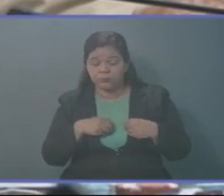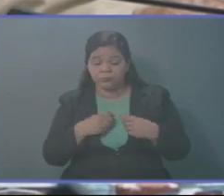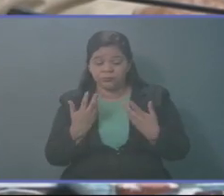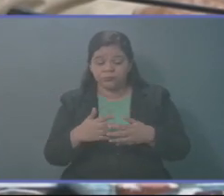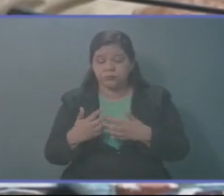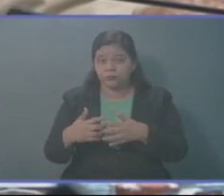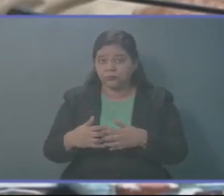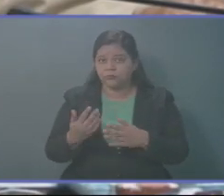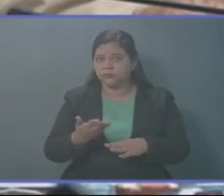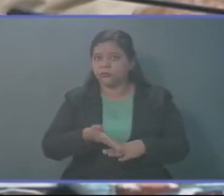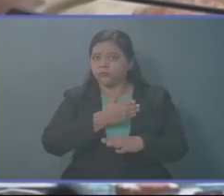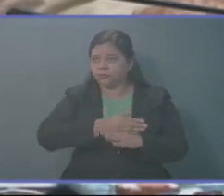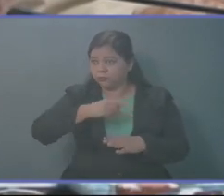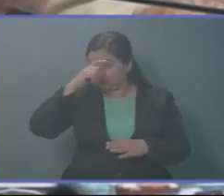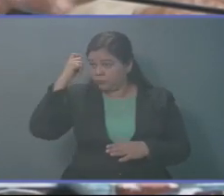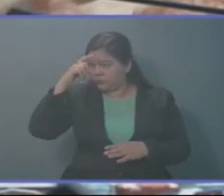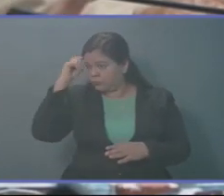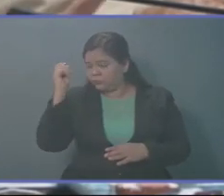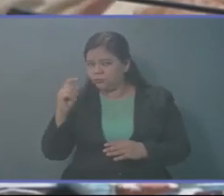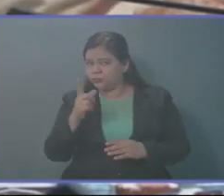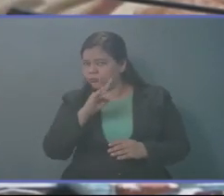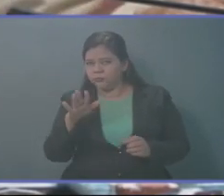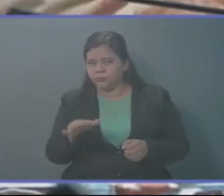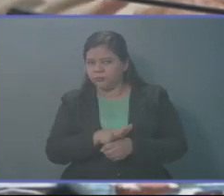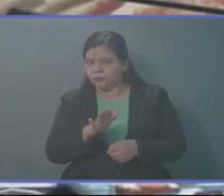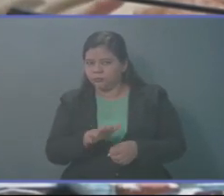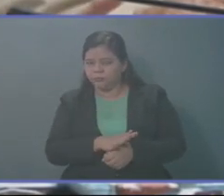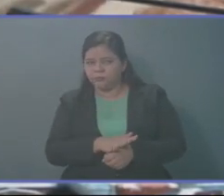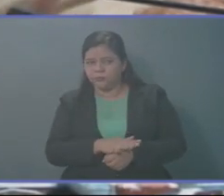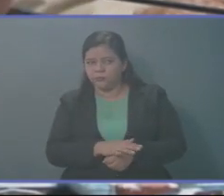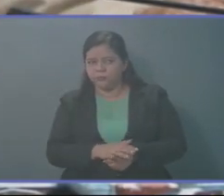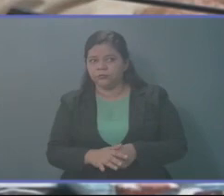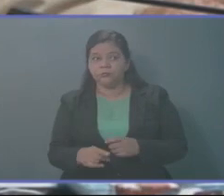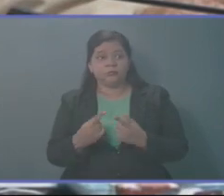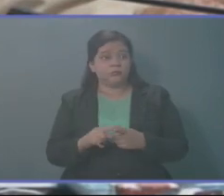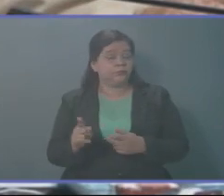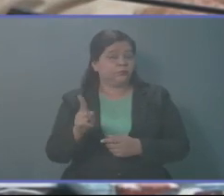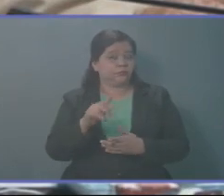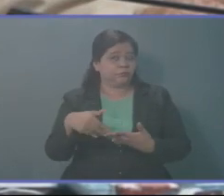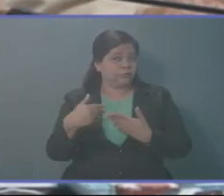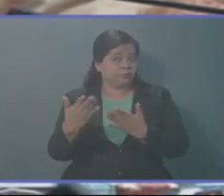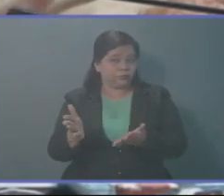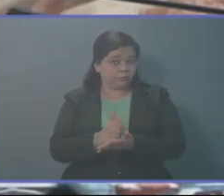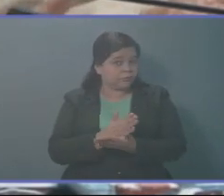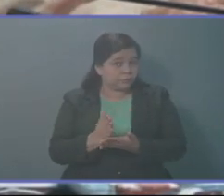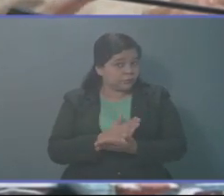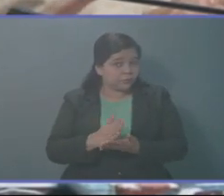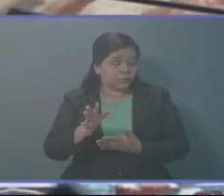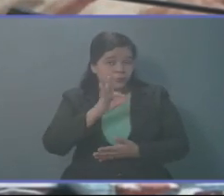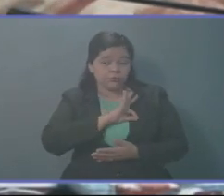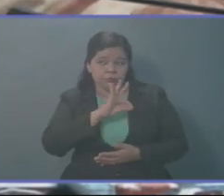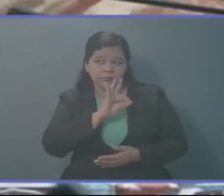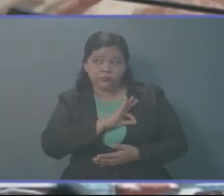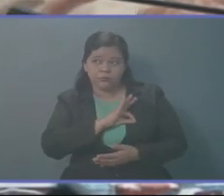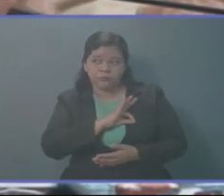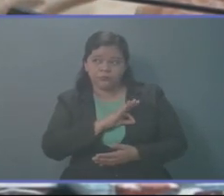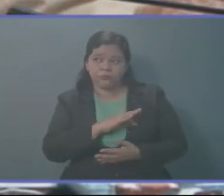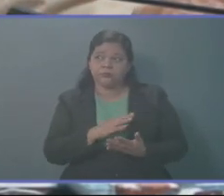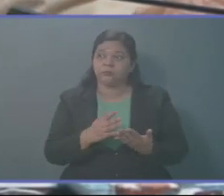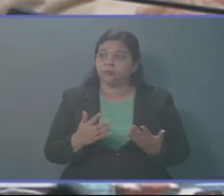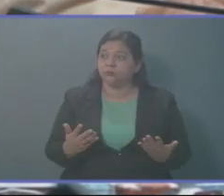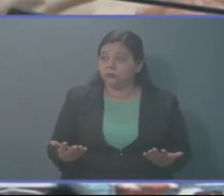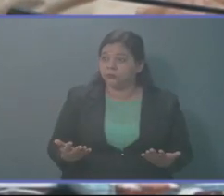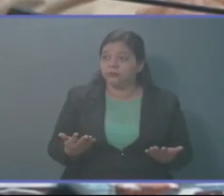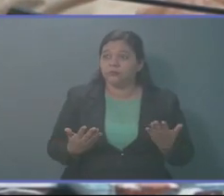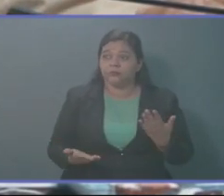que trabajaron parcialmente y no les vamos a dar ningún tipo de beneficio, a lo